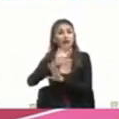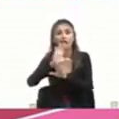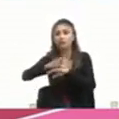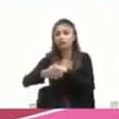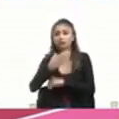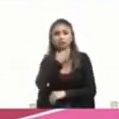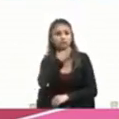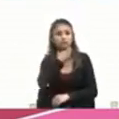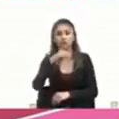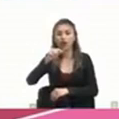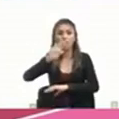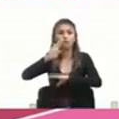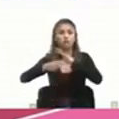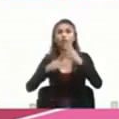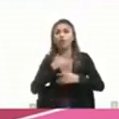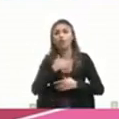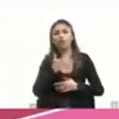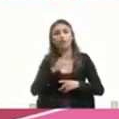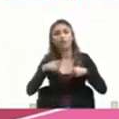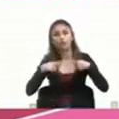agotados y se están muriendo.